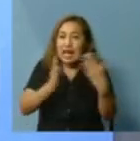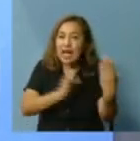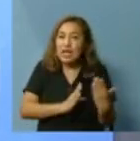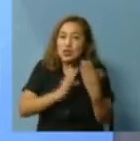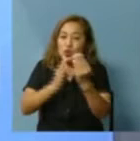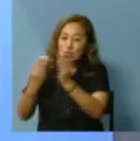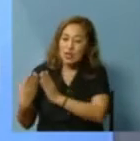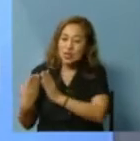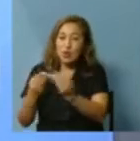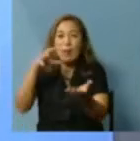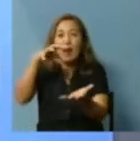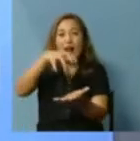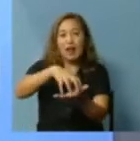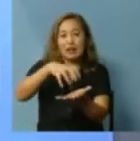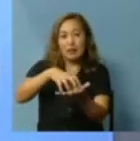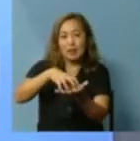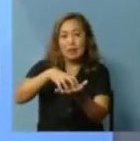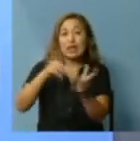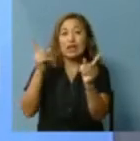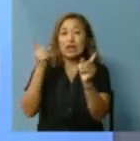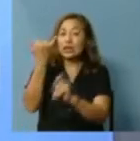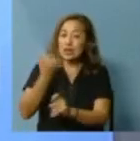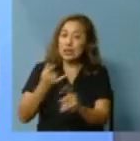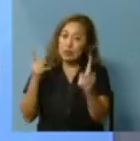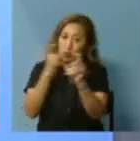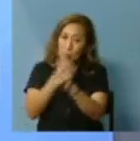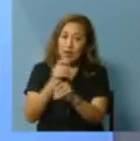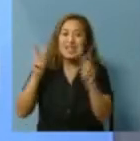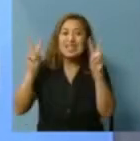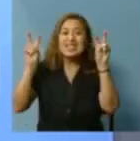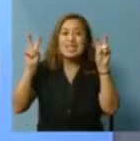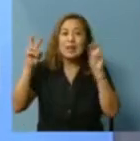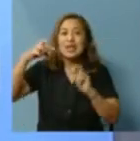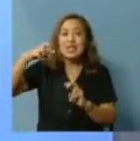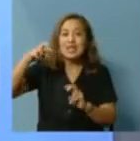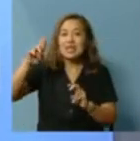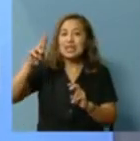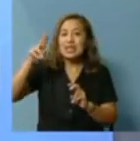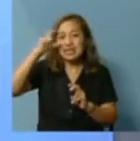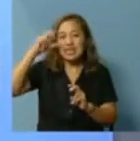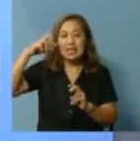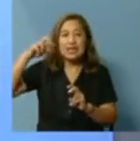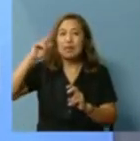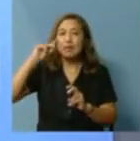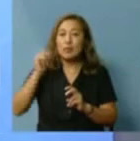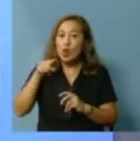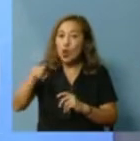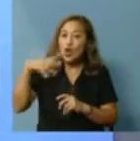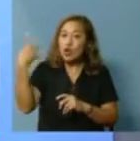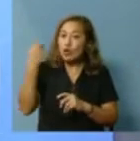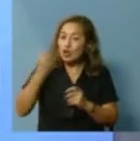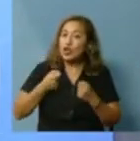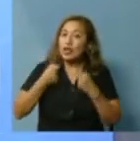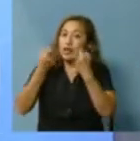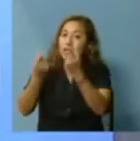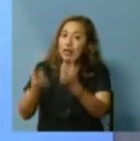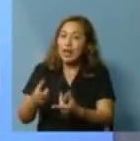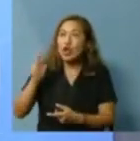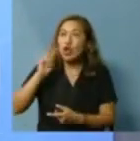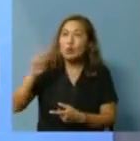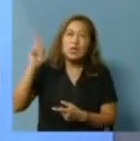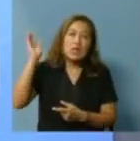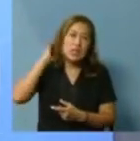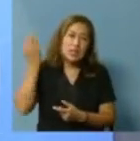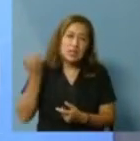ayudas que vienen para la empresa en crisis que el famoso repro que ya lo tuvo sa para que lo consiguió este gobierno en el año